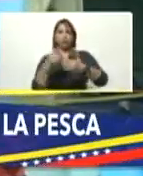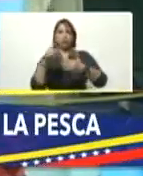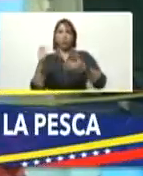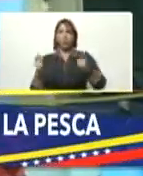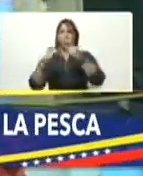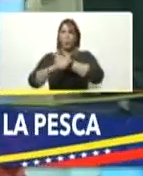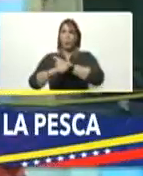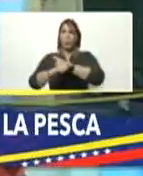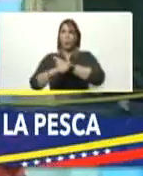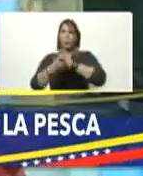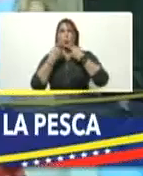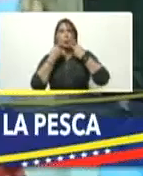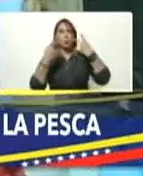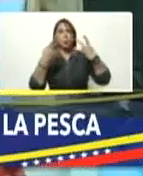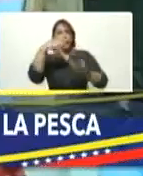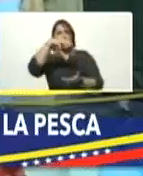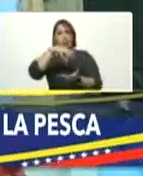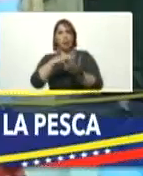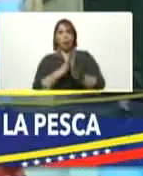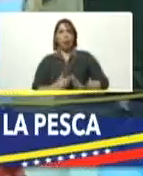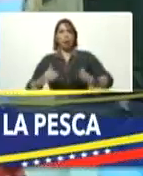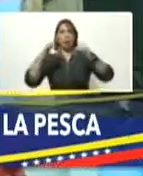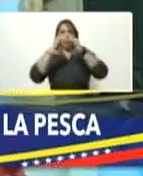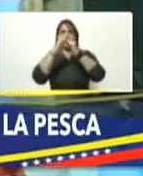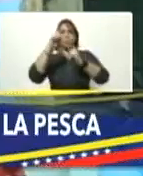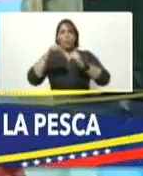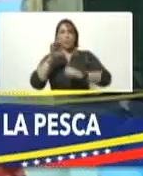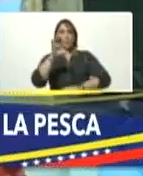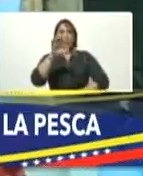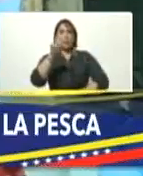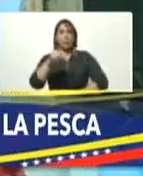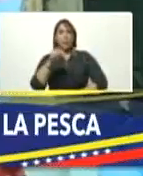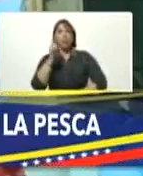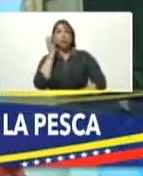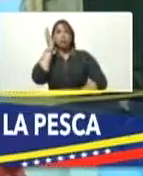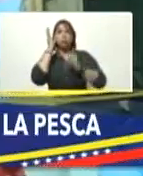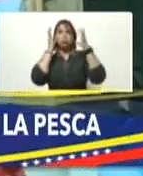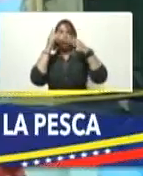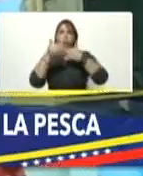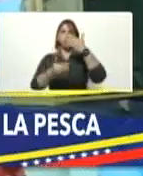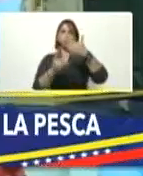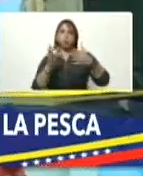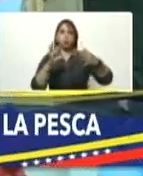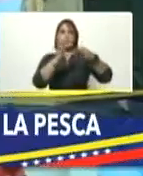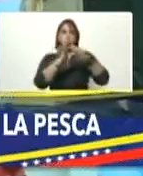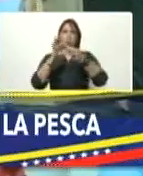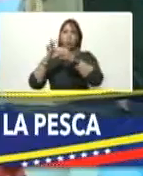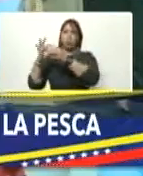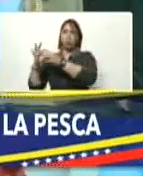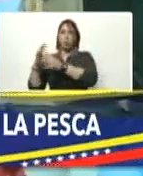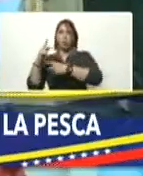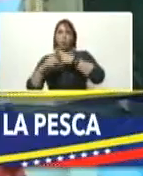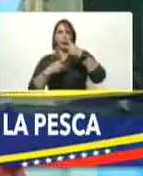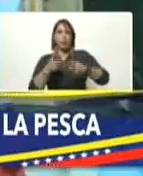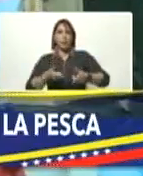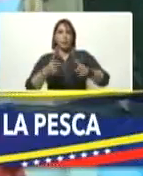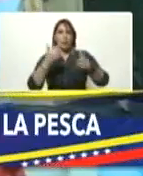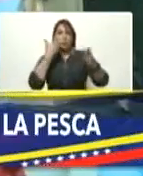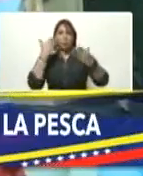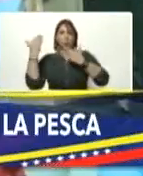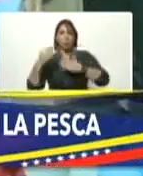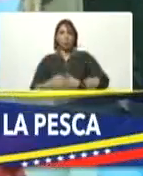convertido en una referencia para el Estado y para el país, porque están generando los procesos de encadenamiento productivo. Yo quiero permitirme,